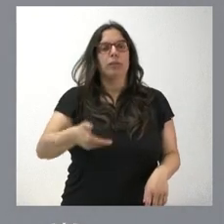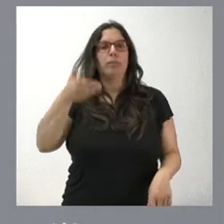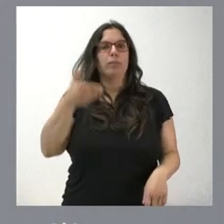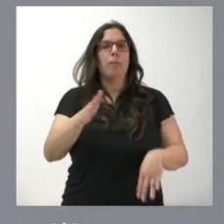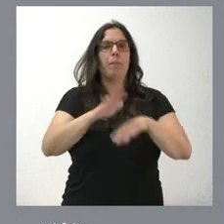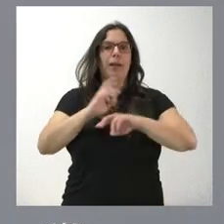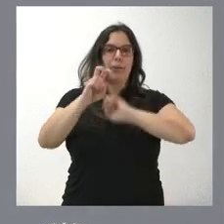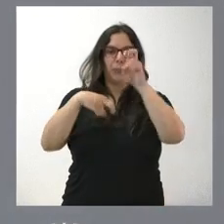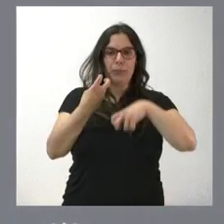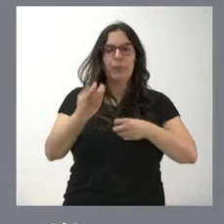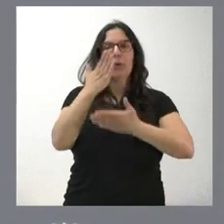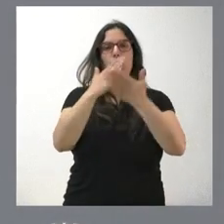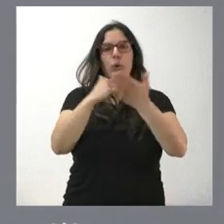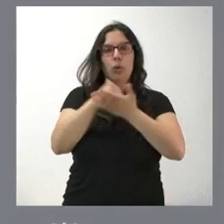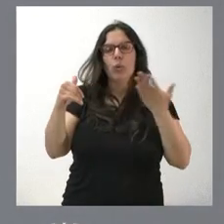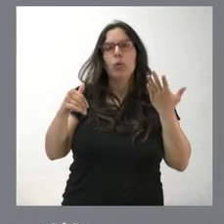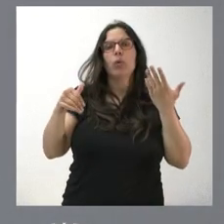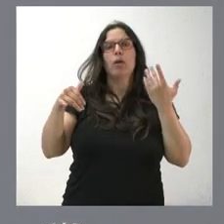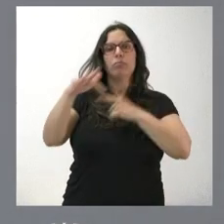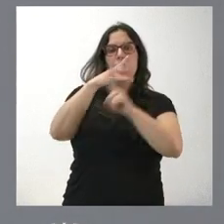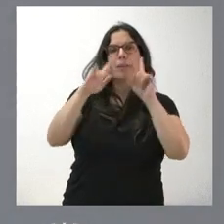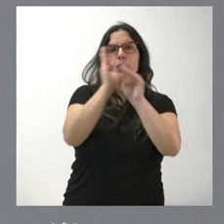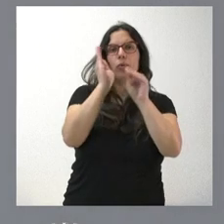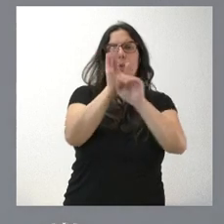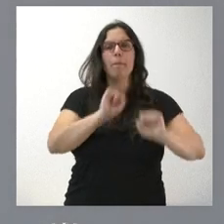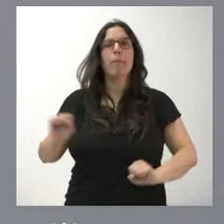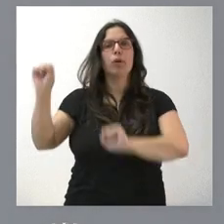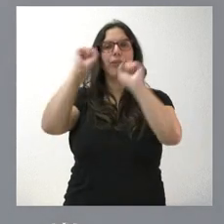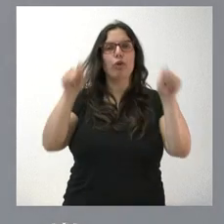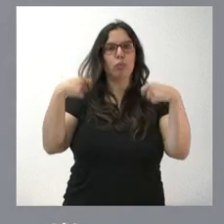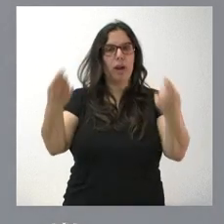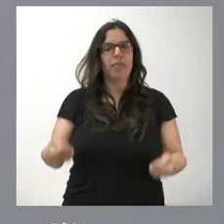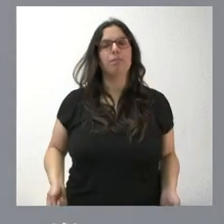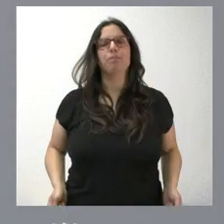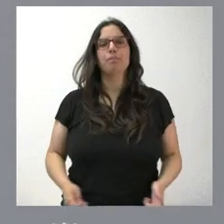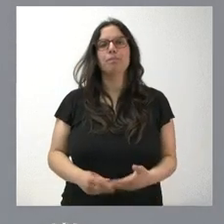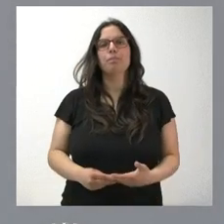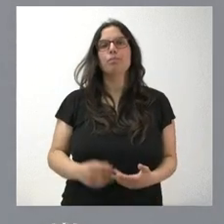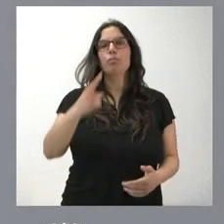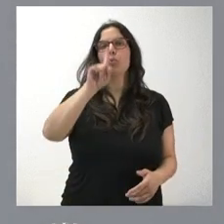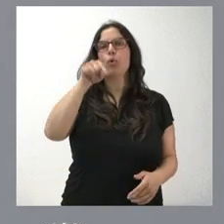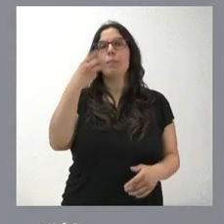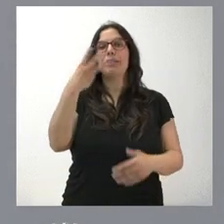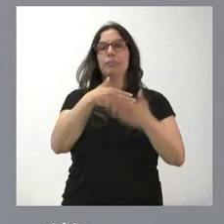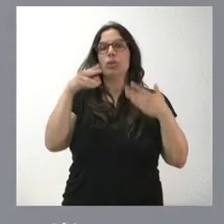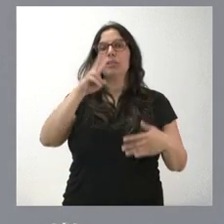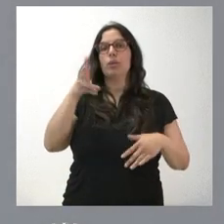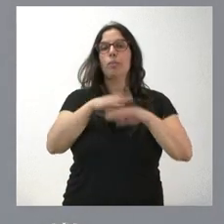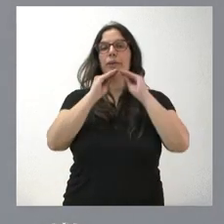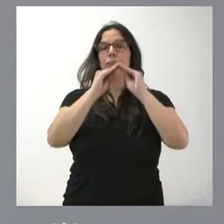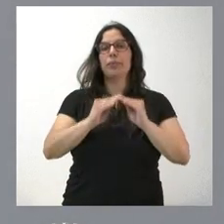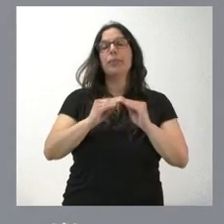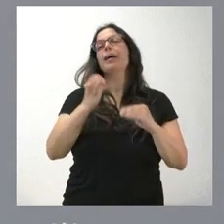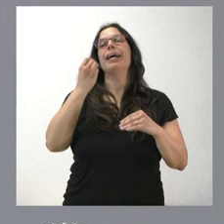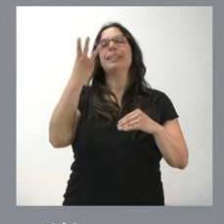regeneración de nuestra comunidad, en los tratamientos del medio ambiente y en la protección de la naturaleza. 1,3 millones de euros para la instalación de 3